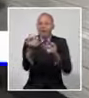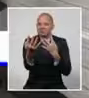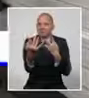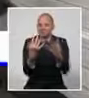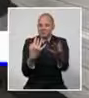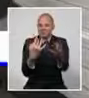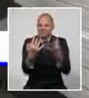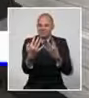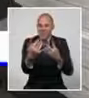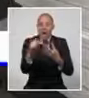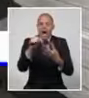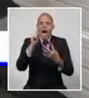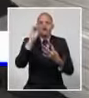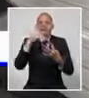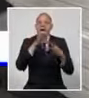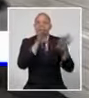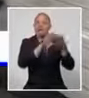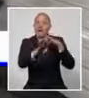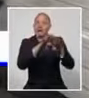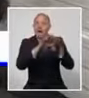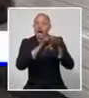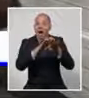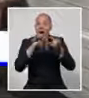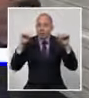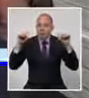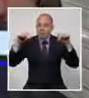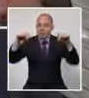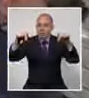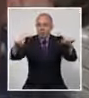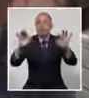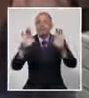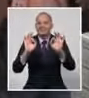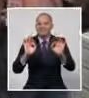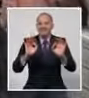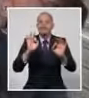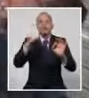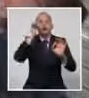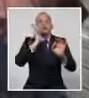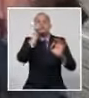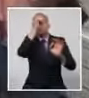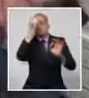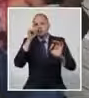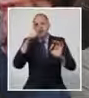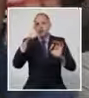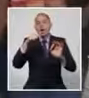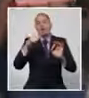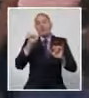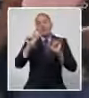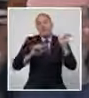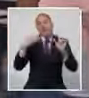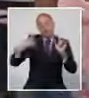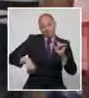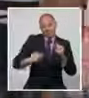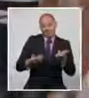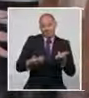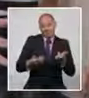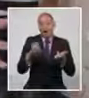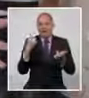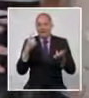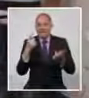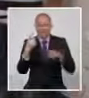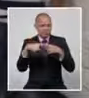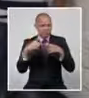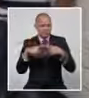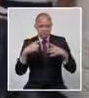concentra. Todos están abiertos en esta primera fase de recuperación y los fines de semana son aprovechados por la familia para realizar sus compras.